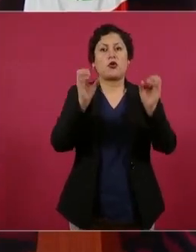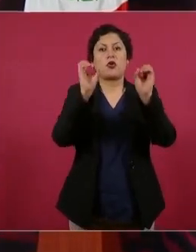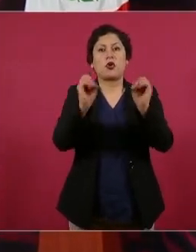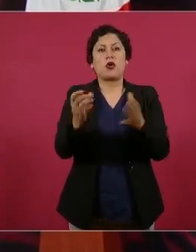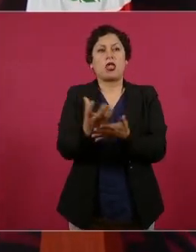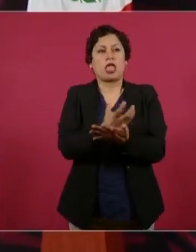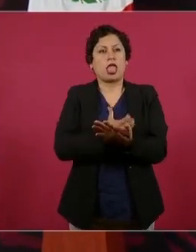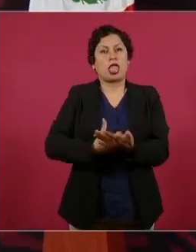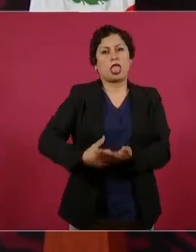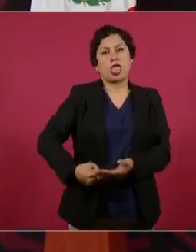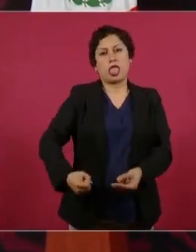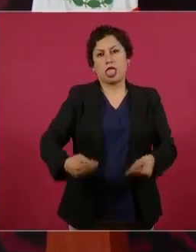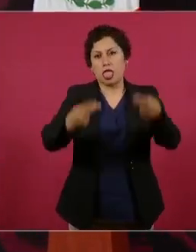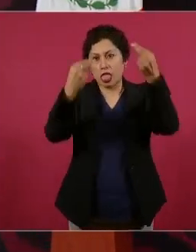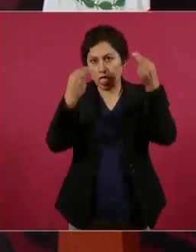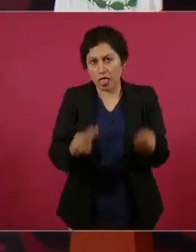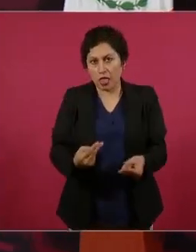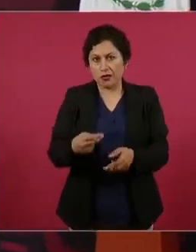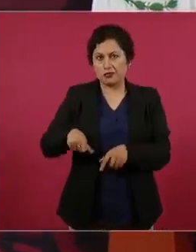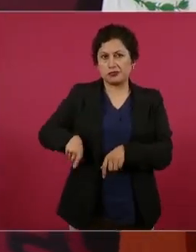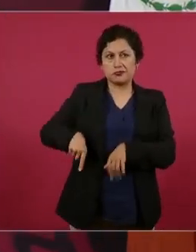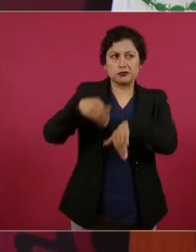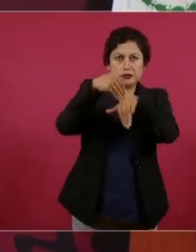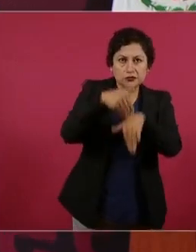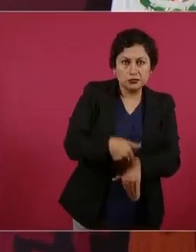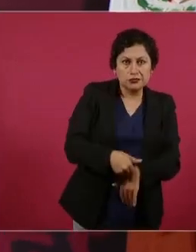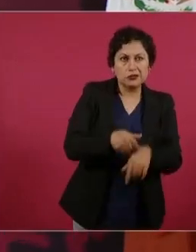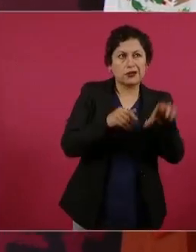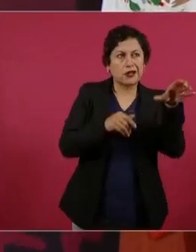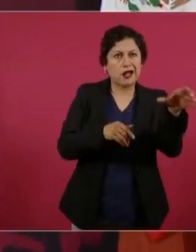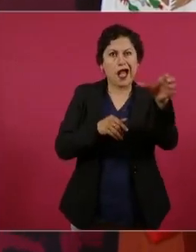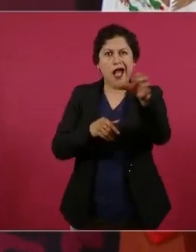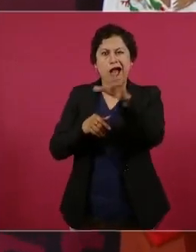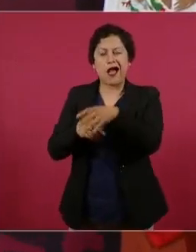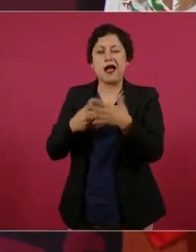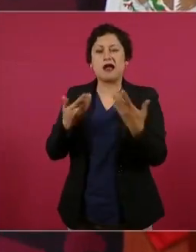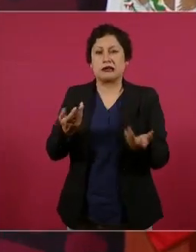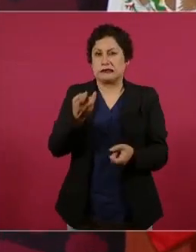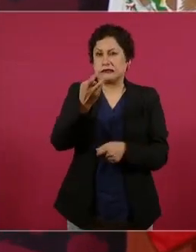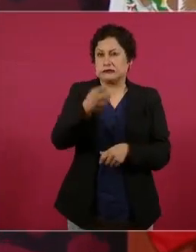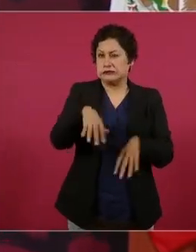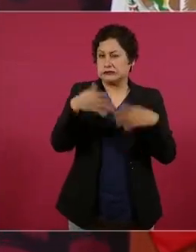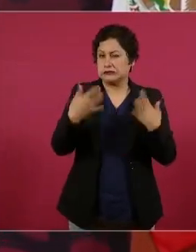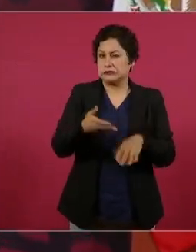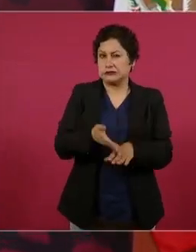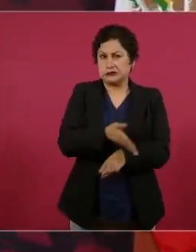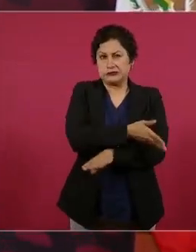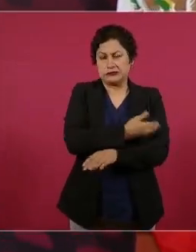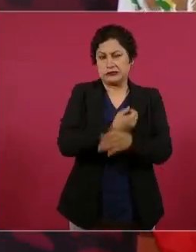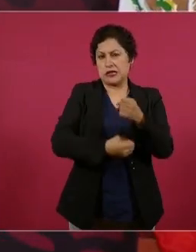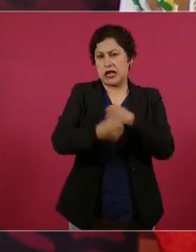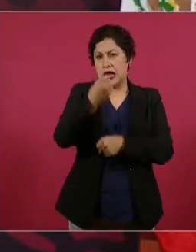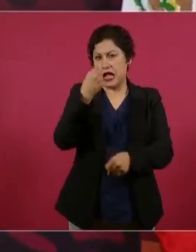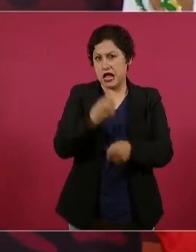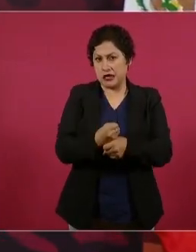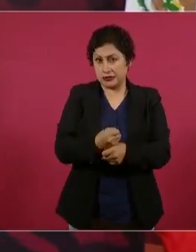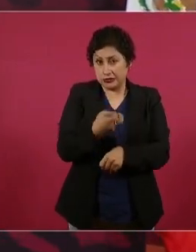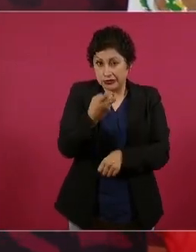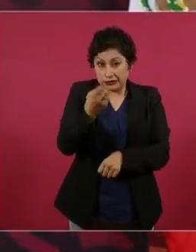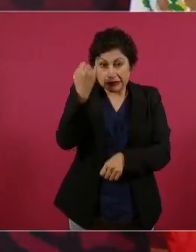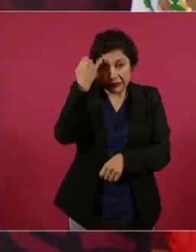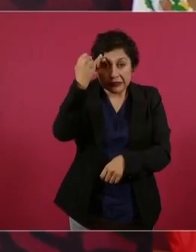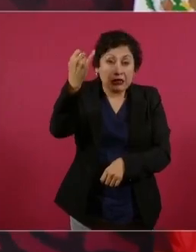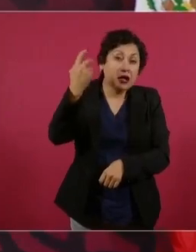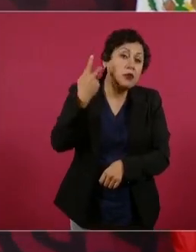Entonces, cambiar esa política, ¿no?